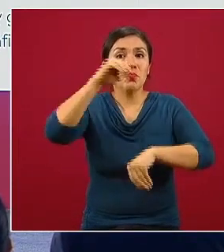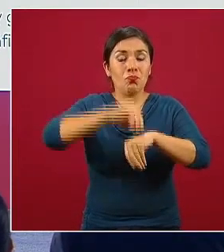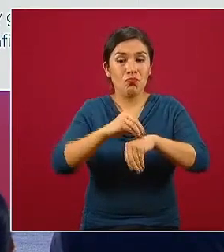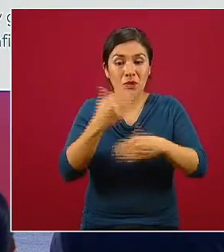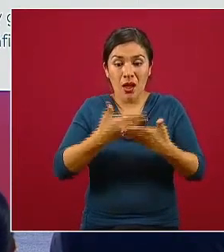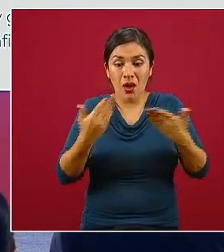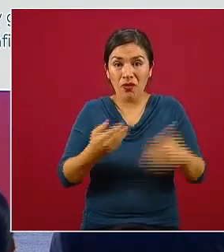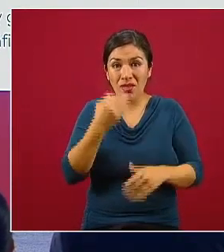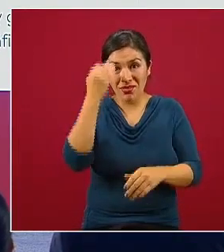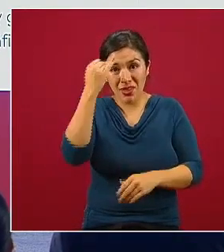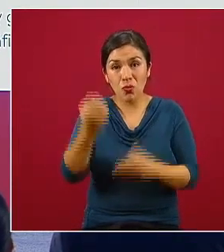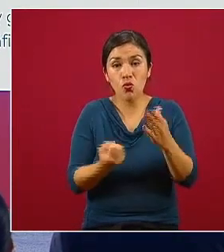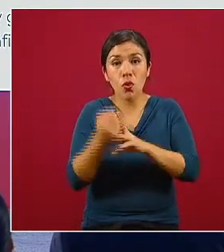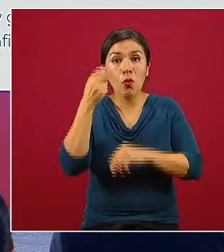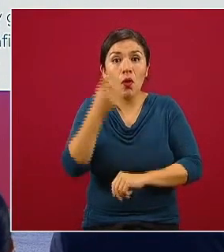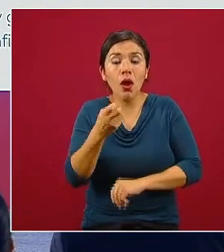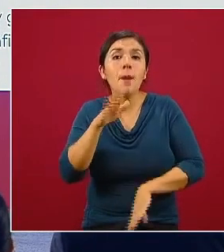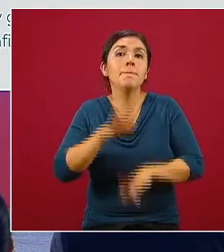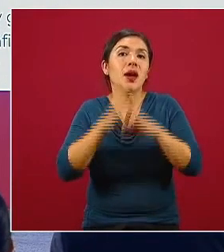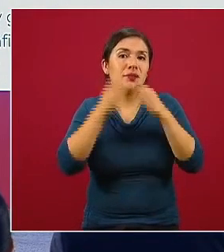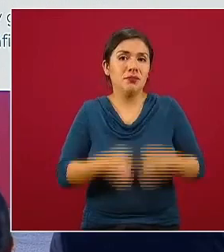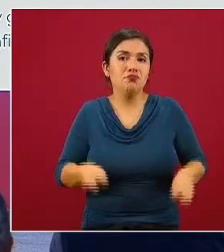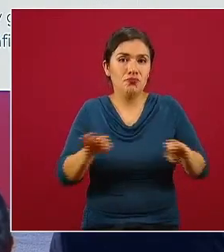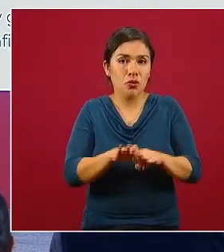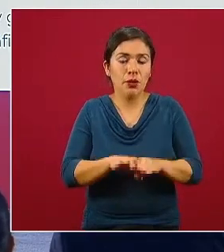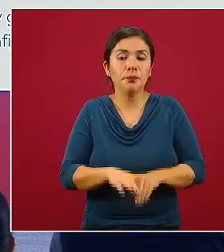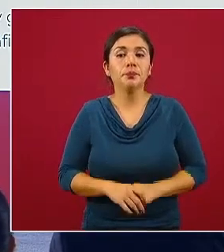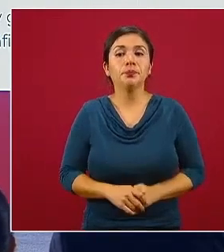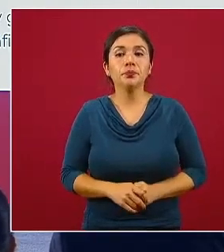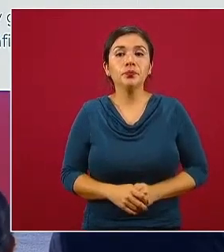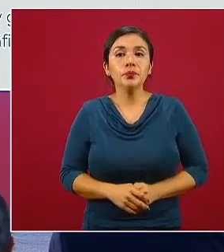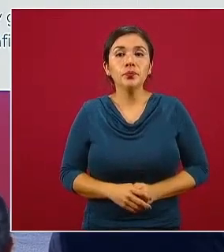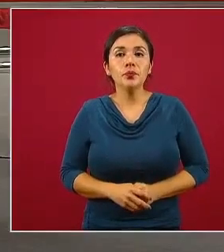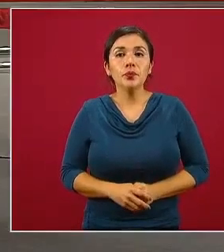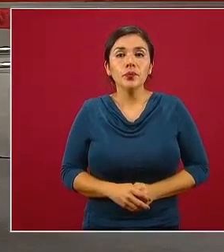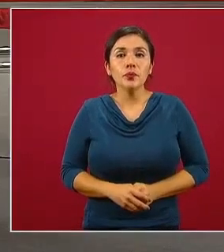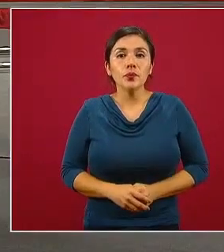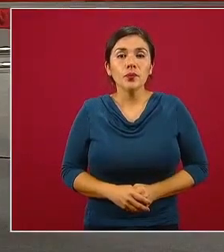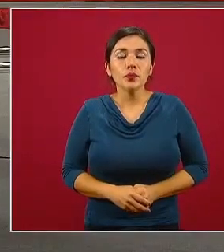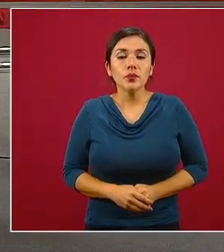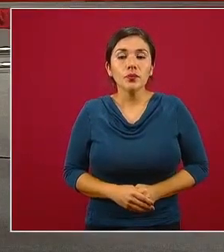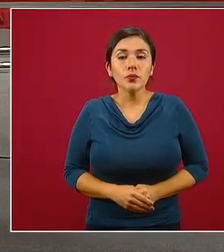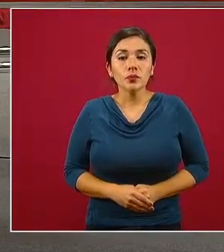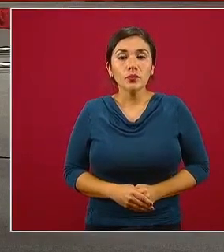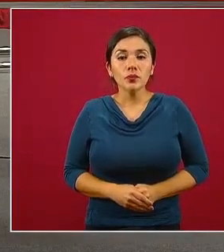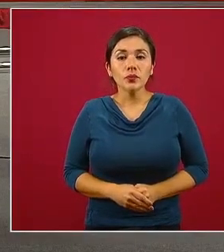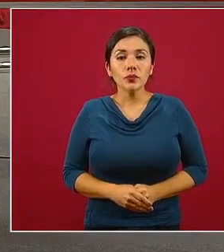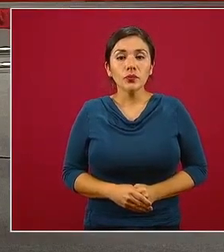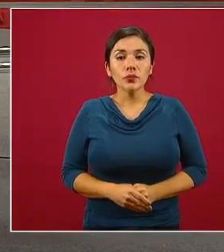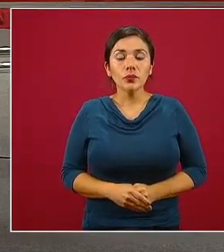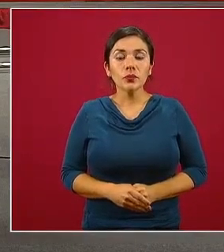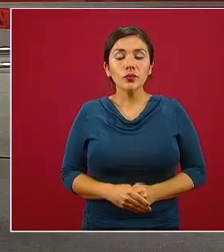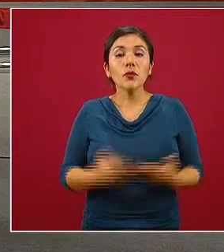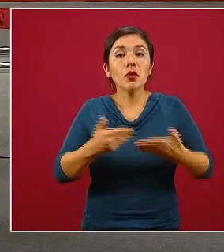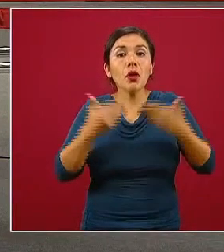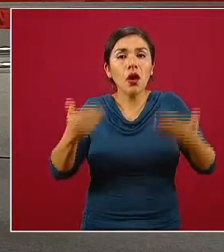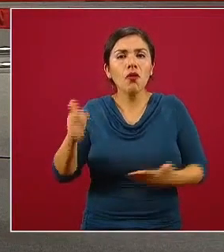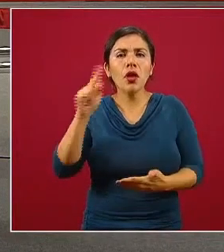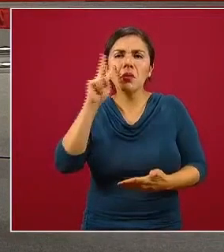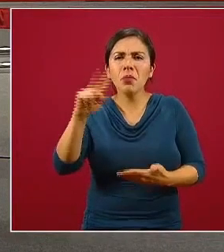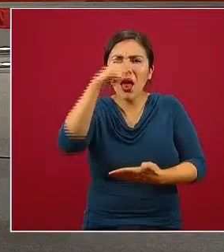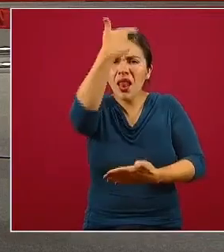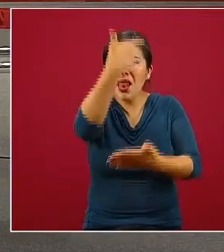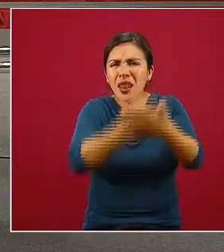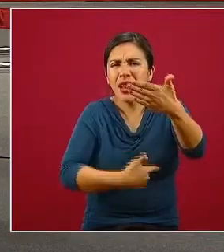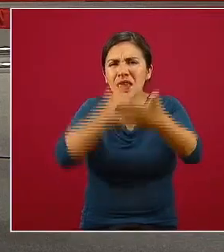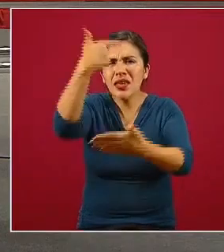etapa particularmente relevantes. En la que sigue verán ustedes una lista